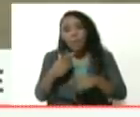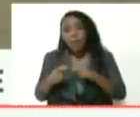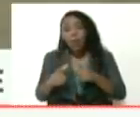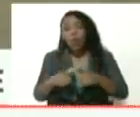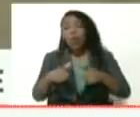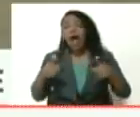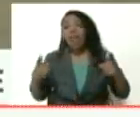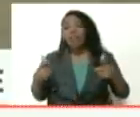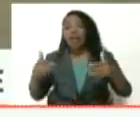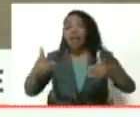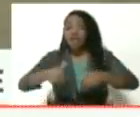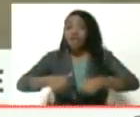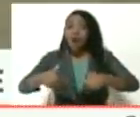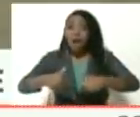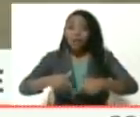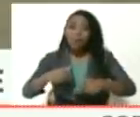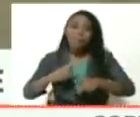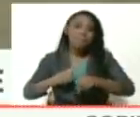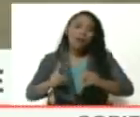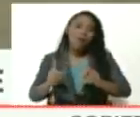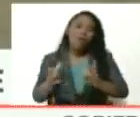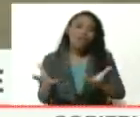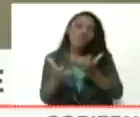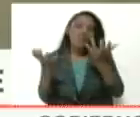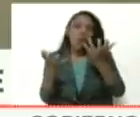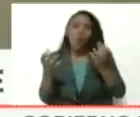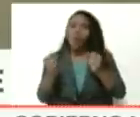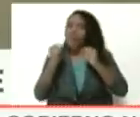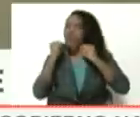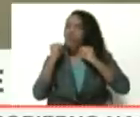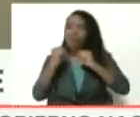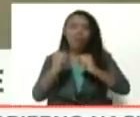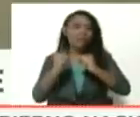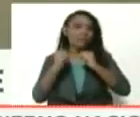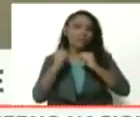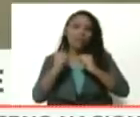grande el esfuerzo, pero el fuego fue aún mayor.